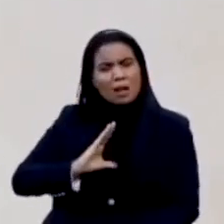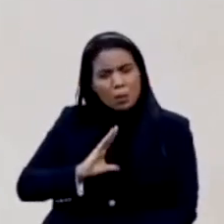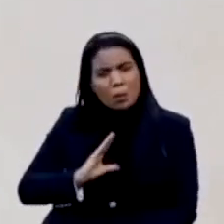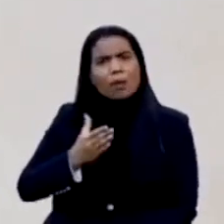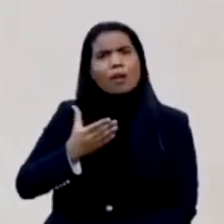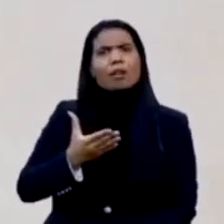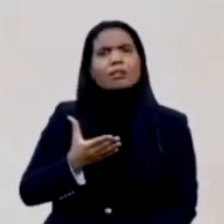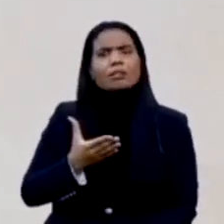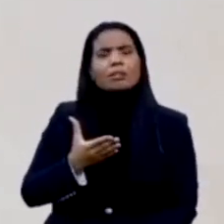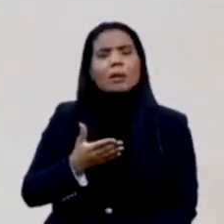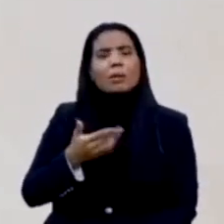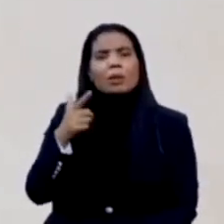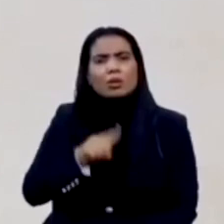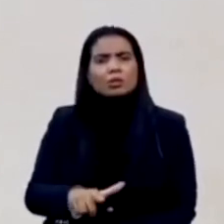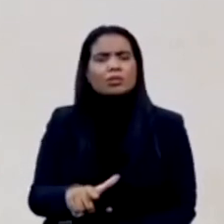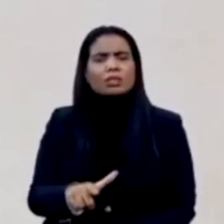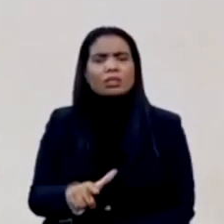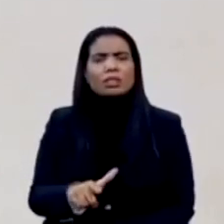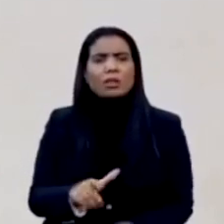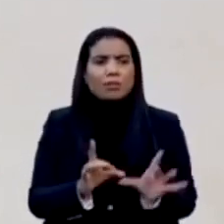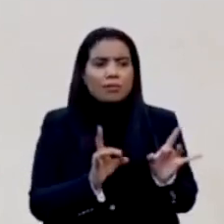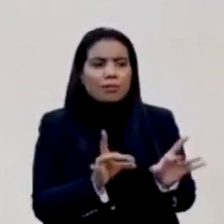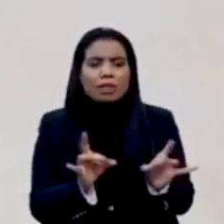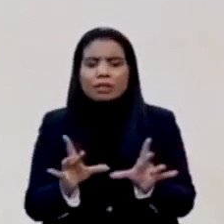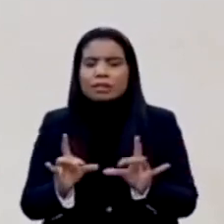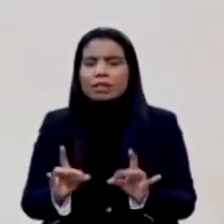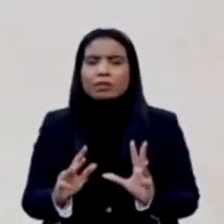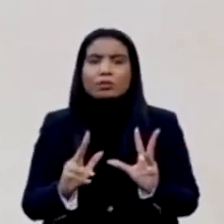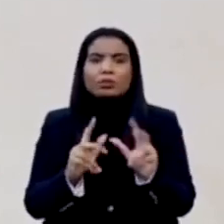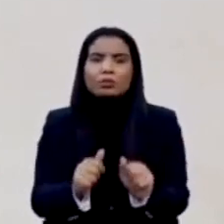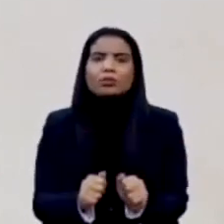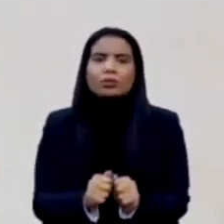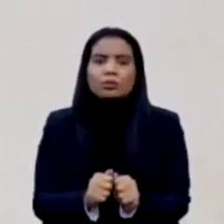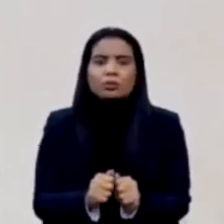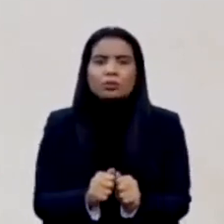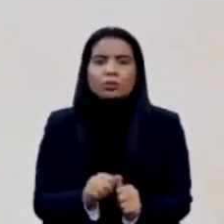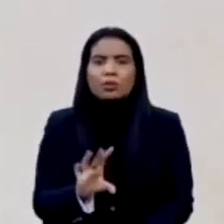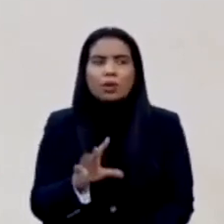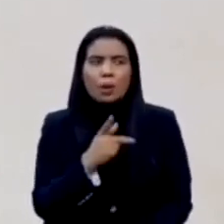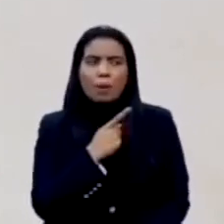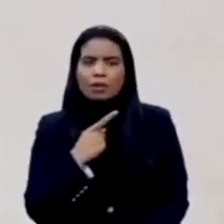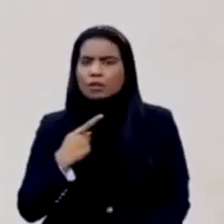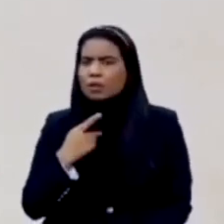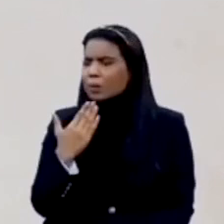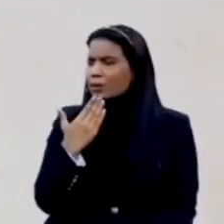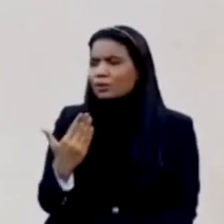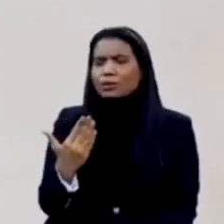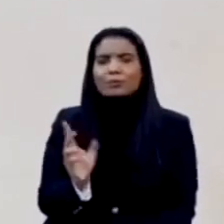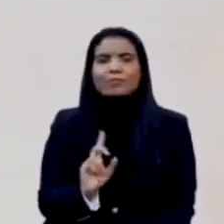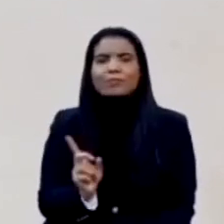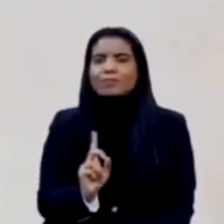de hacer lo que ella hizo que fue vender lo que tenía que ser vendido no fue ningún pastor no fue nadie